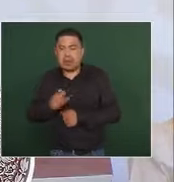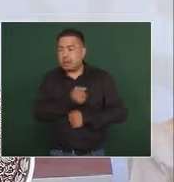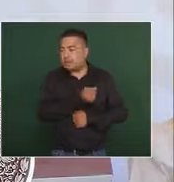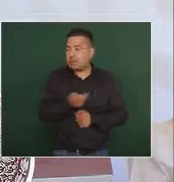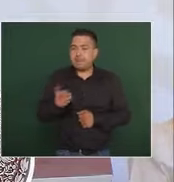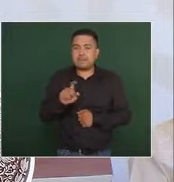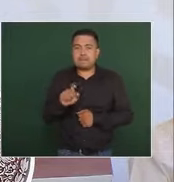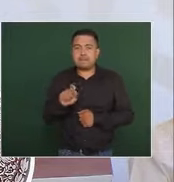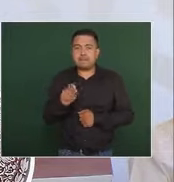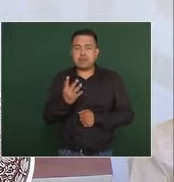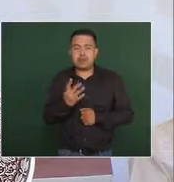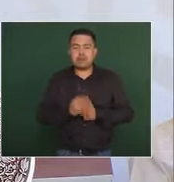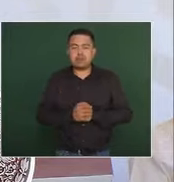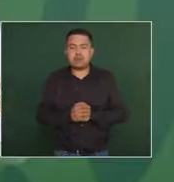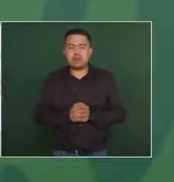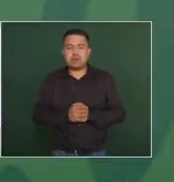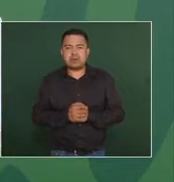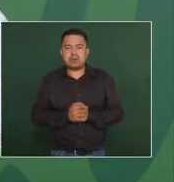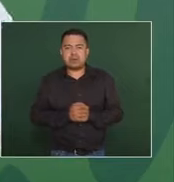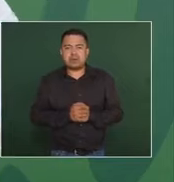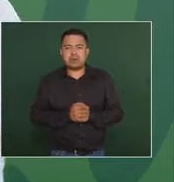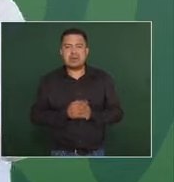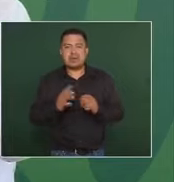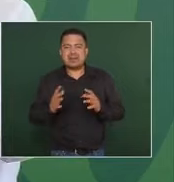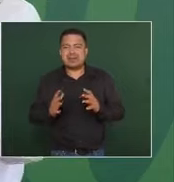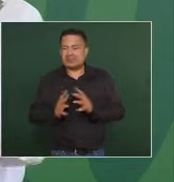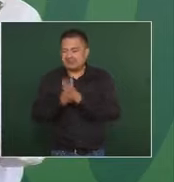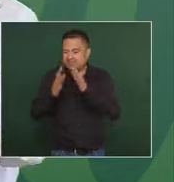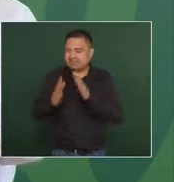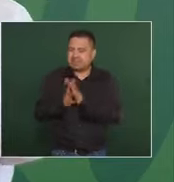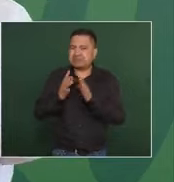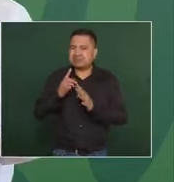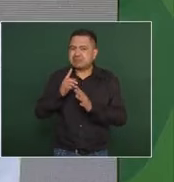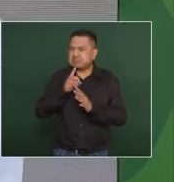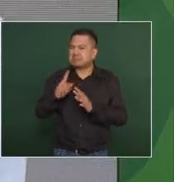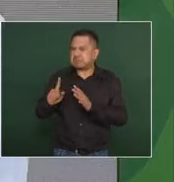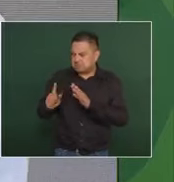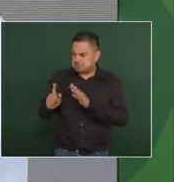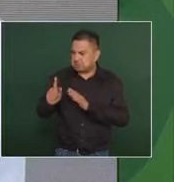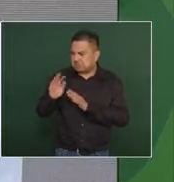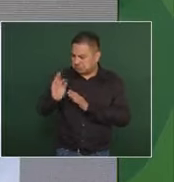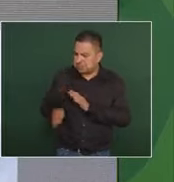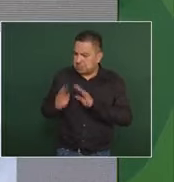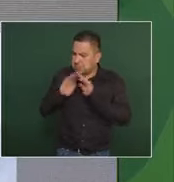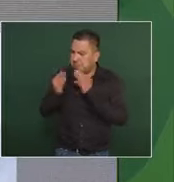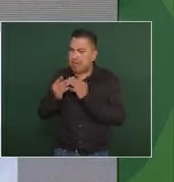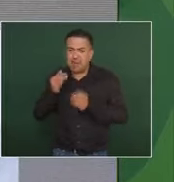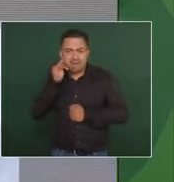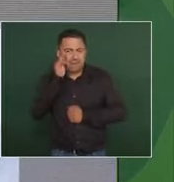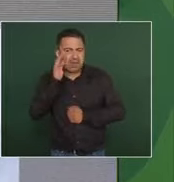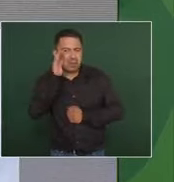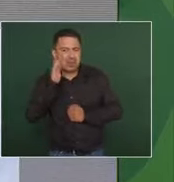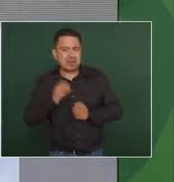24. Declara la guerra a Calderón al narcotráfico